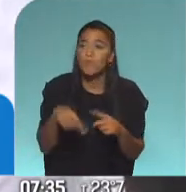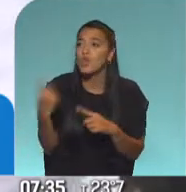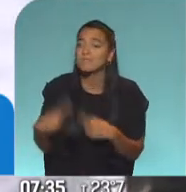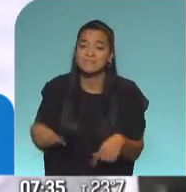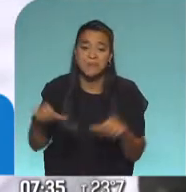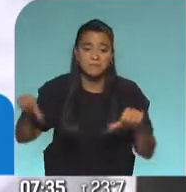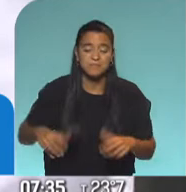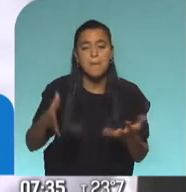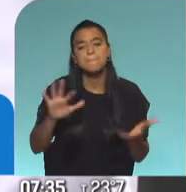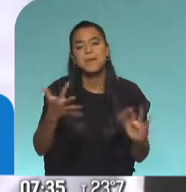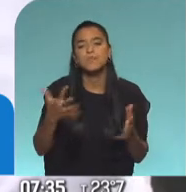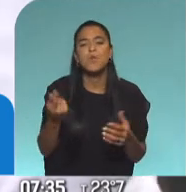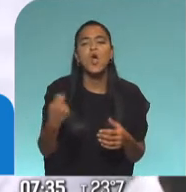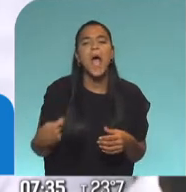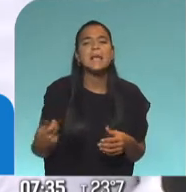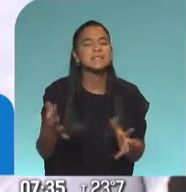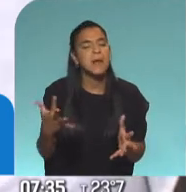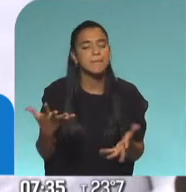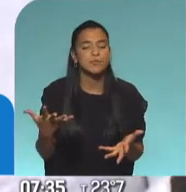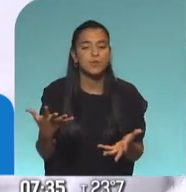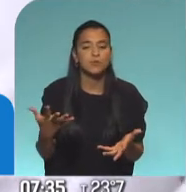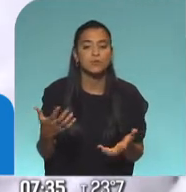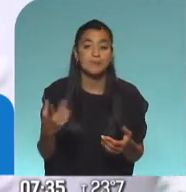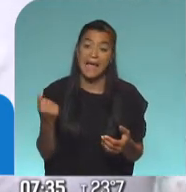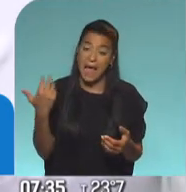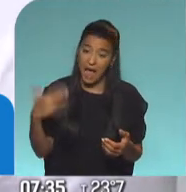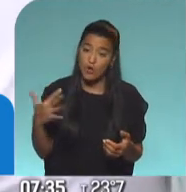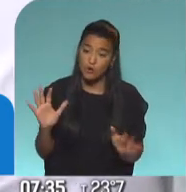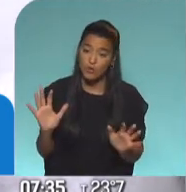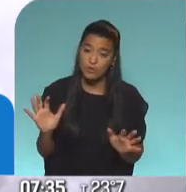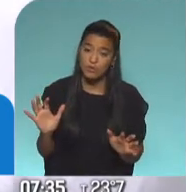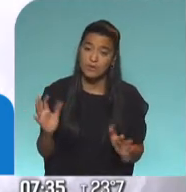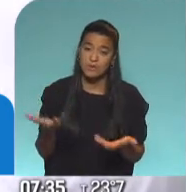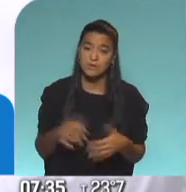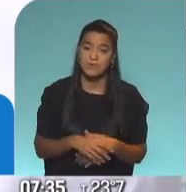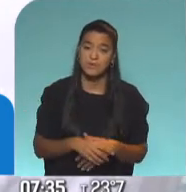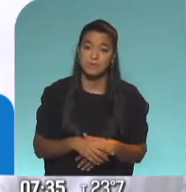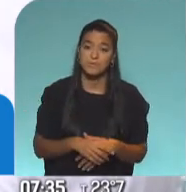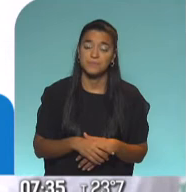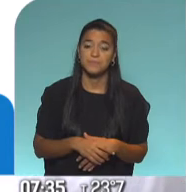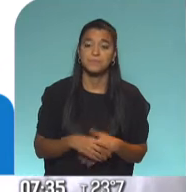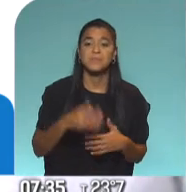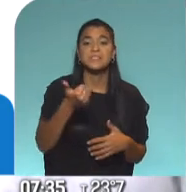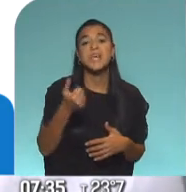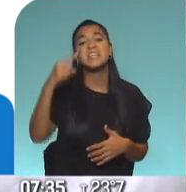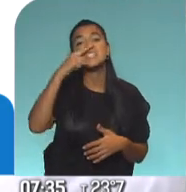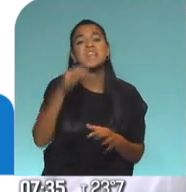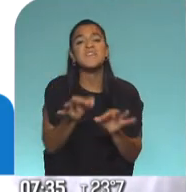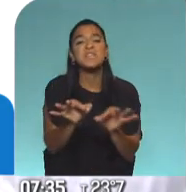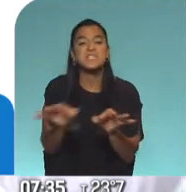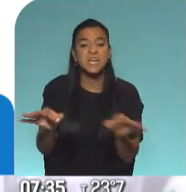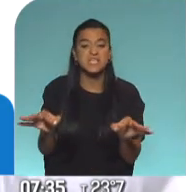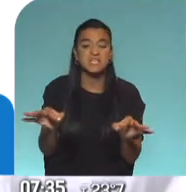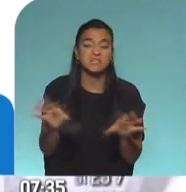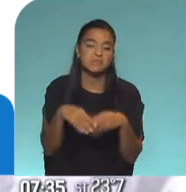hacer. ¿Cuánto más o menos se gastan los jueguitos? Y medio caro, son 6, 7 fichas más o menos,